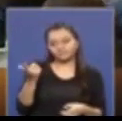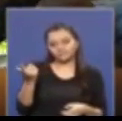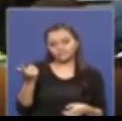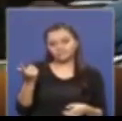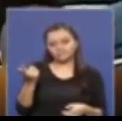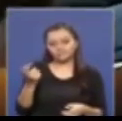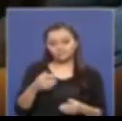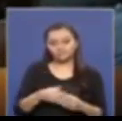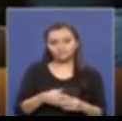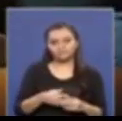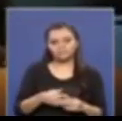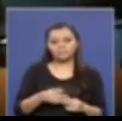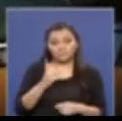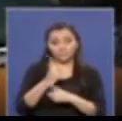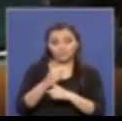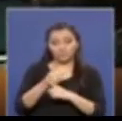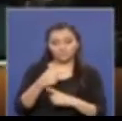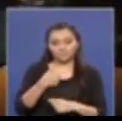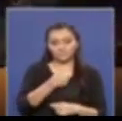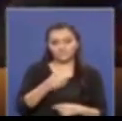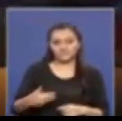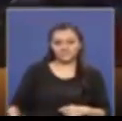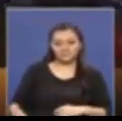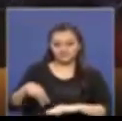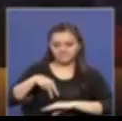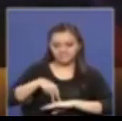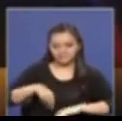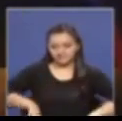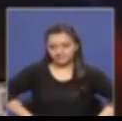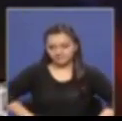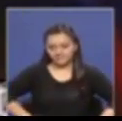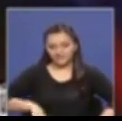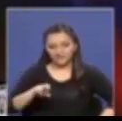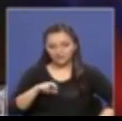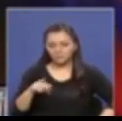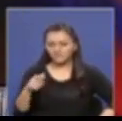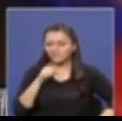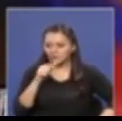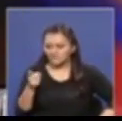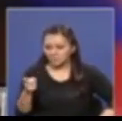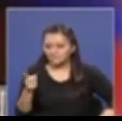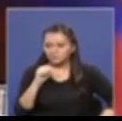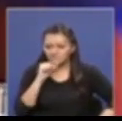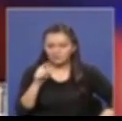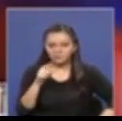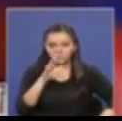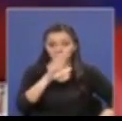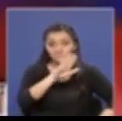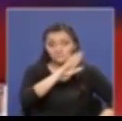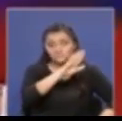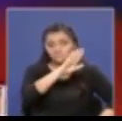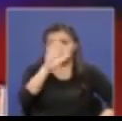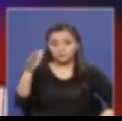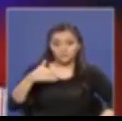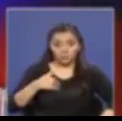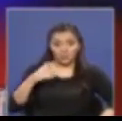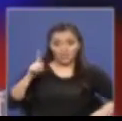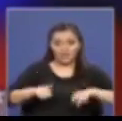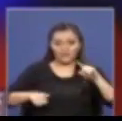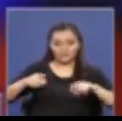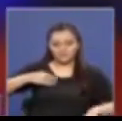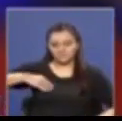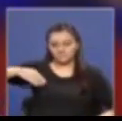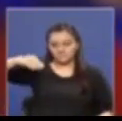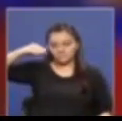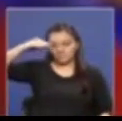Por eso es bueno la presencia del presidente, es buena la presencia del presidente en estas reuniones, para, Dios mío, algunas veces